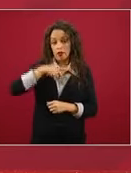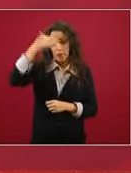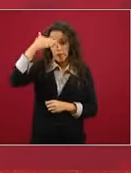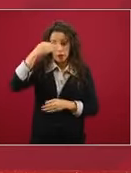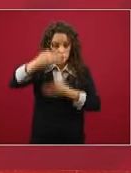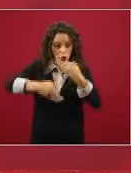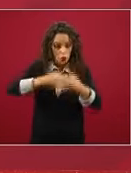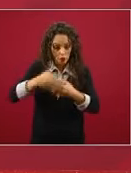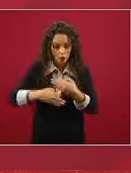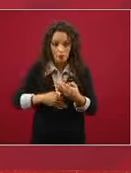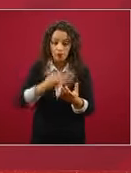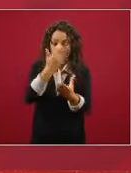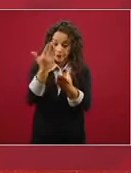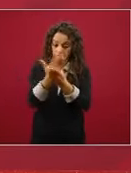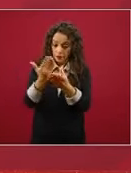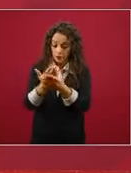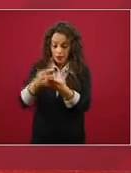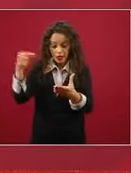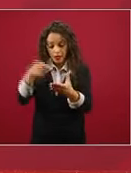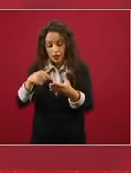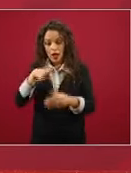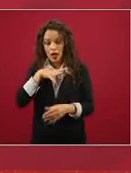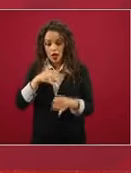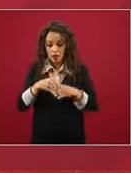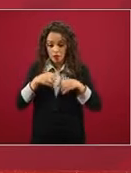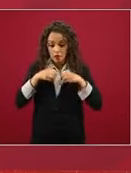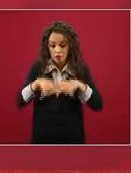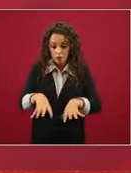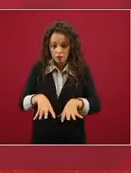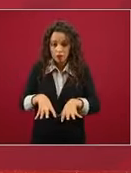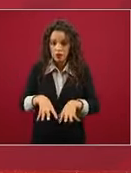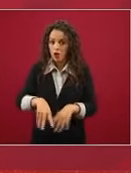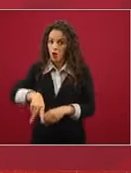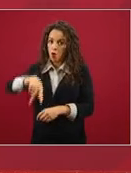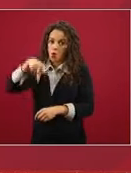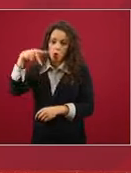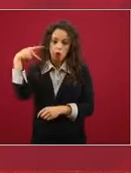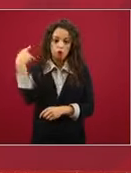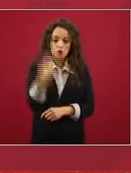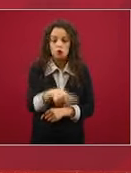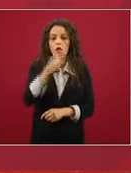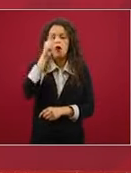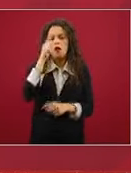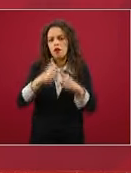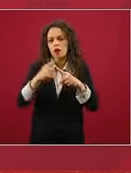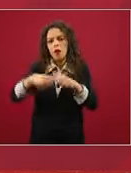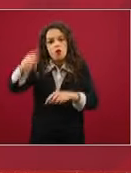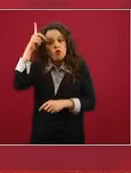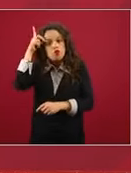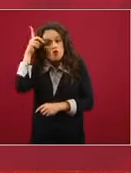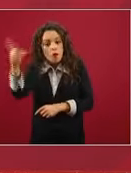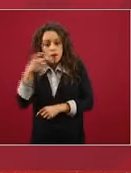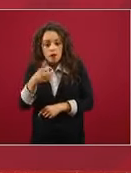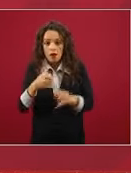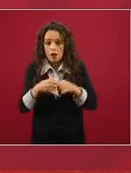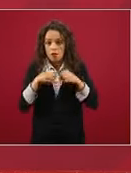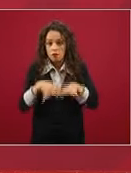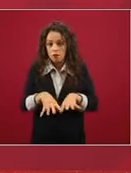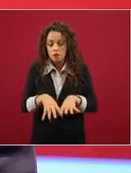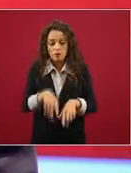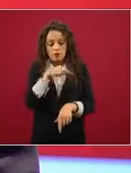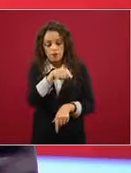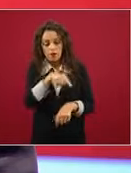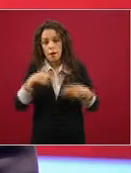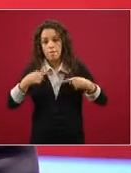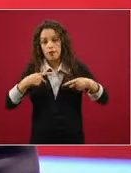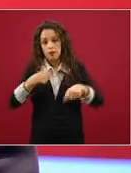del expediente es propiedad del paciente o de la familia, por supuesto. No es propiedad de la institución,